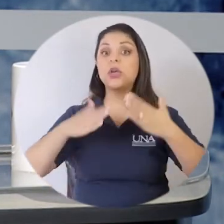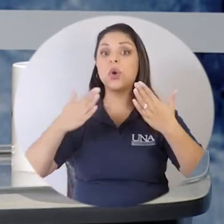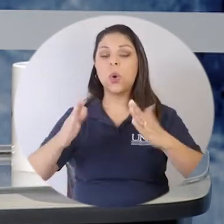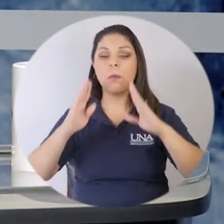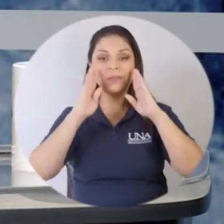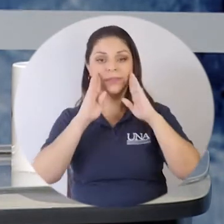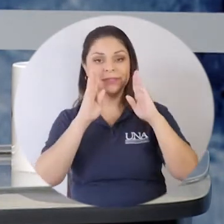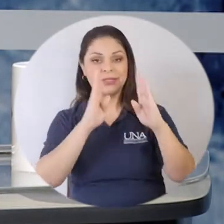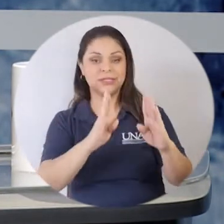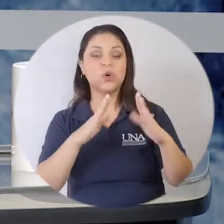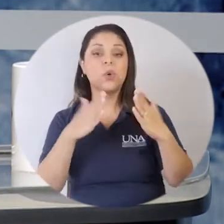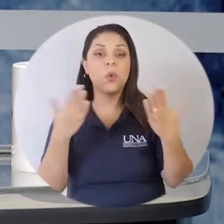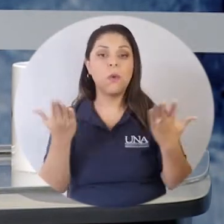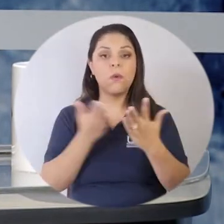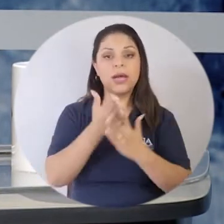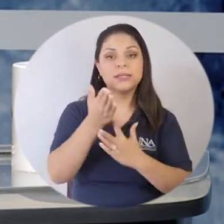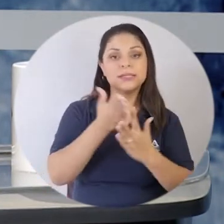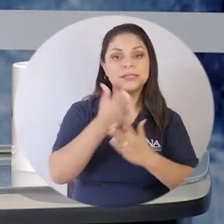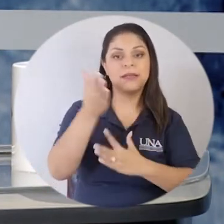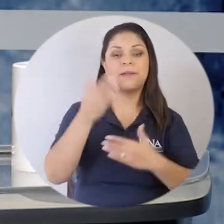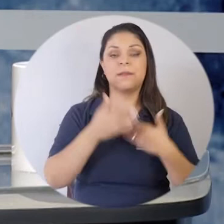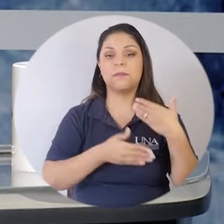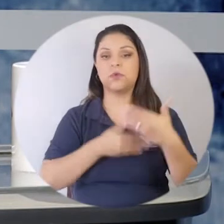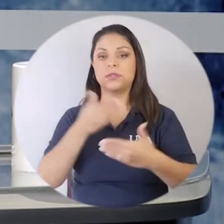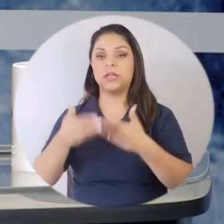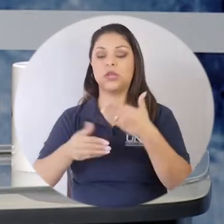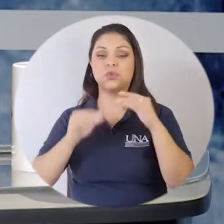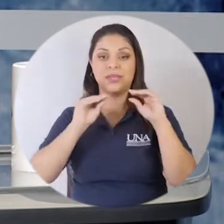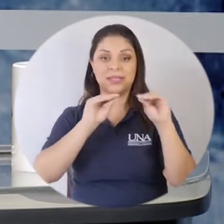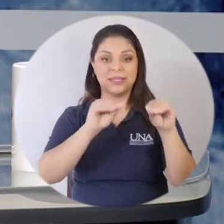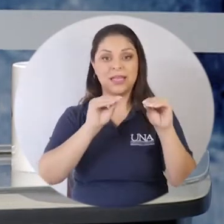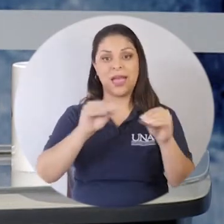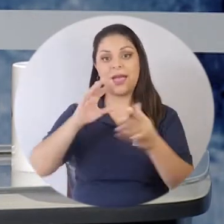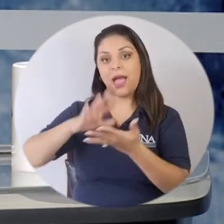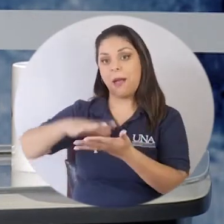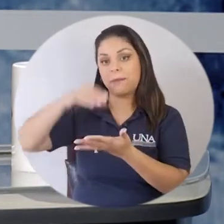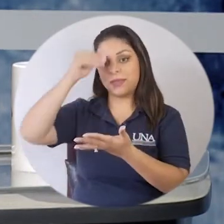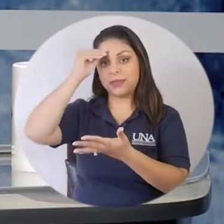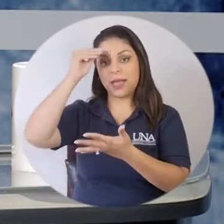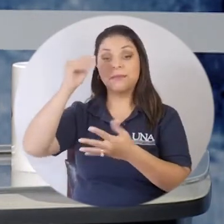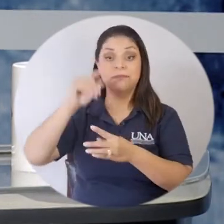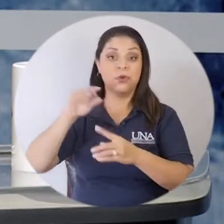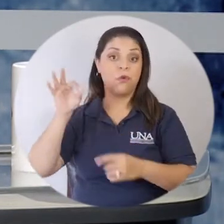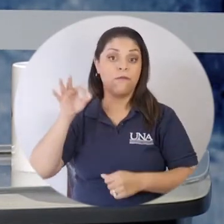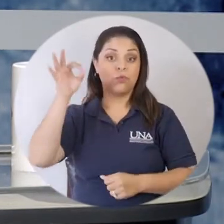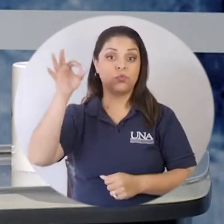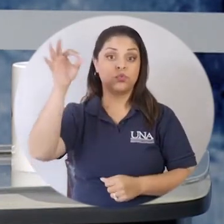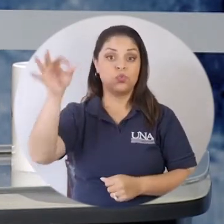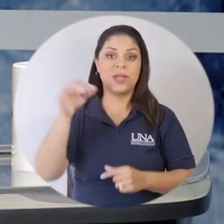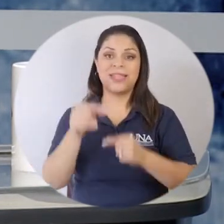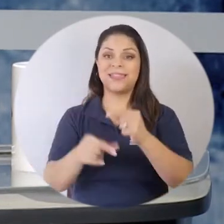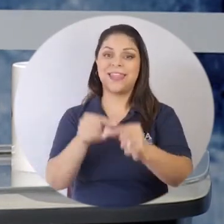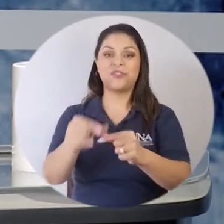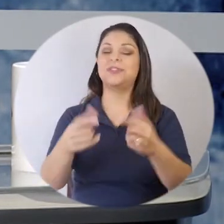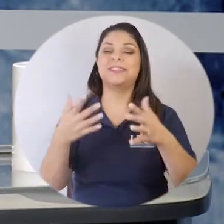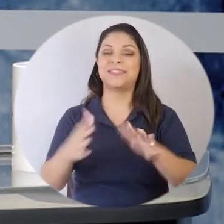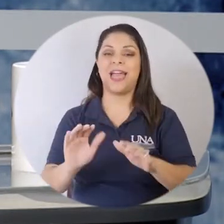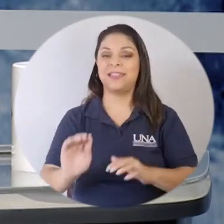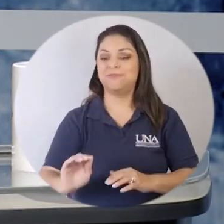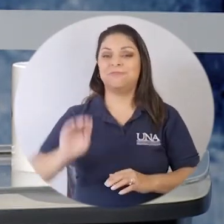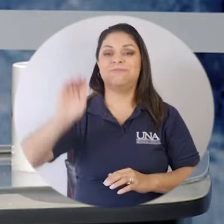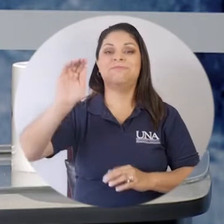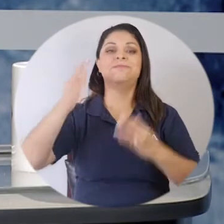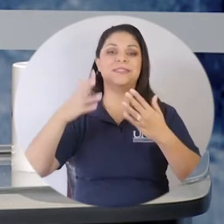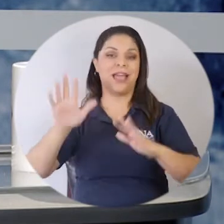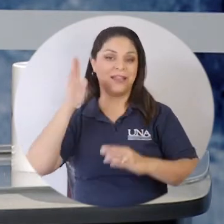¿verdad? Cómo hacer más accesible nuestros procesos de enseñanza-aprendizaje. Pero las futuras generaciones ya ellos van a saber,